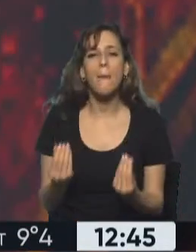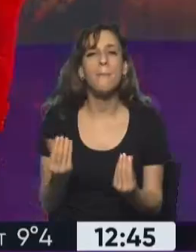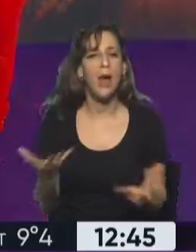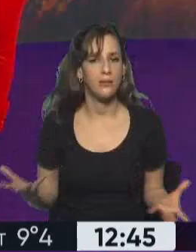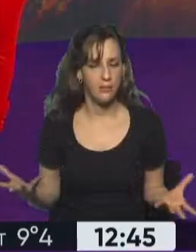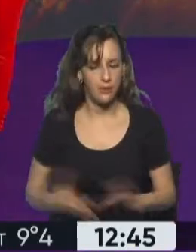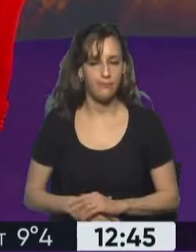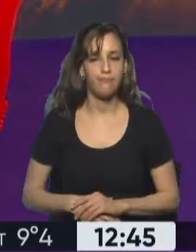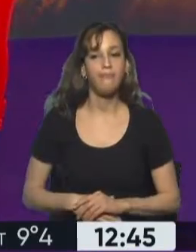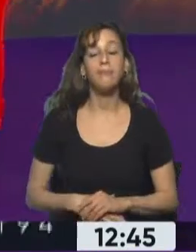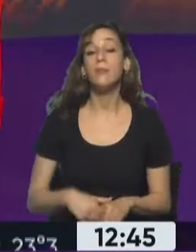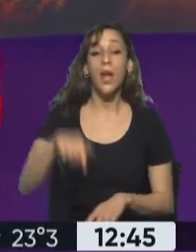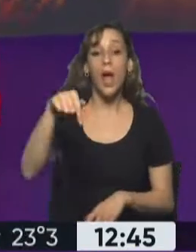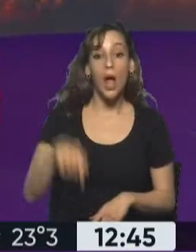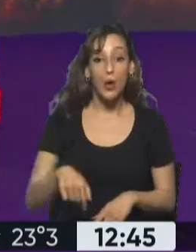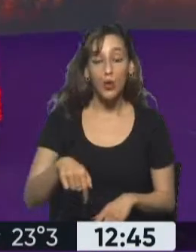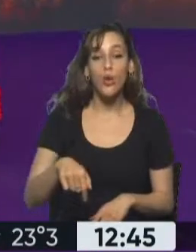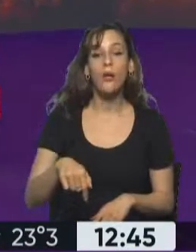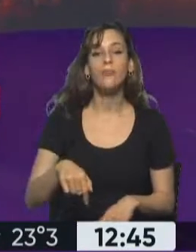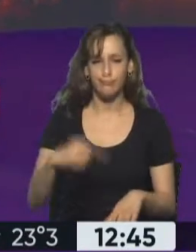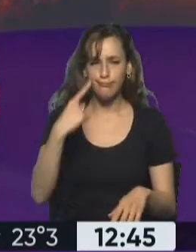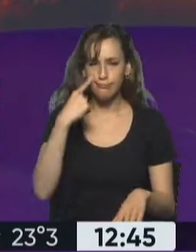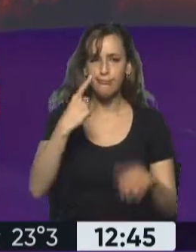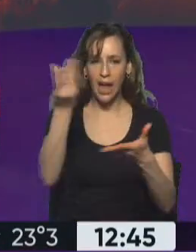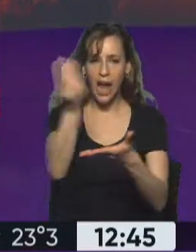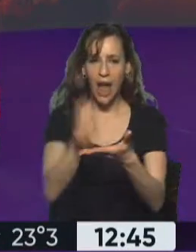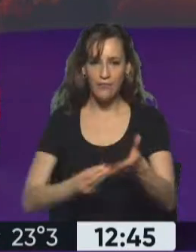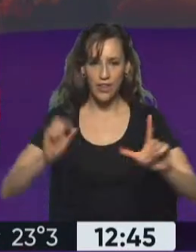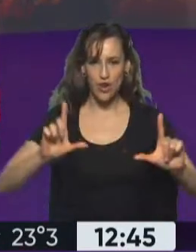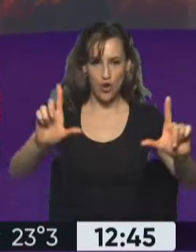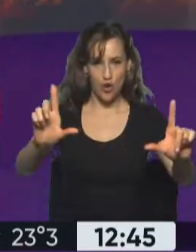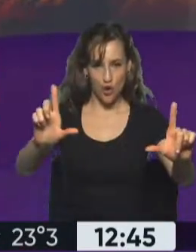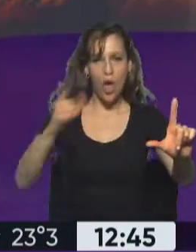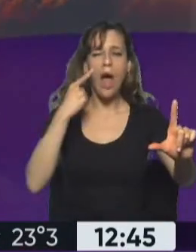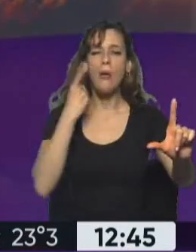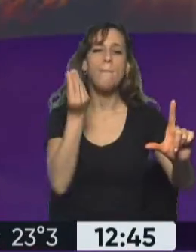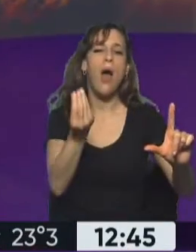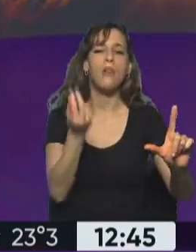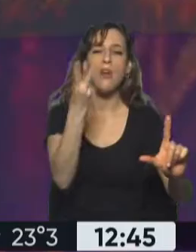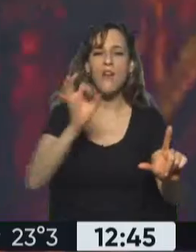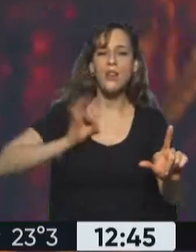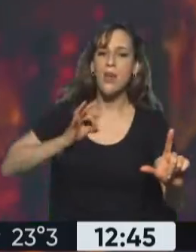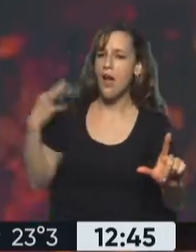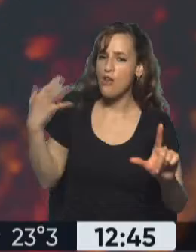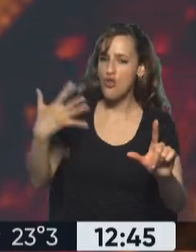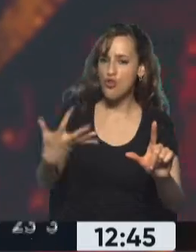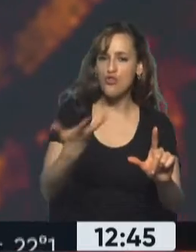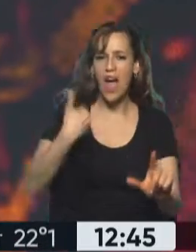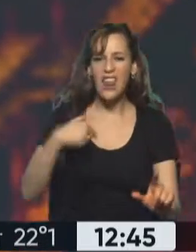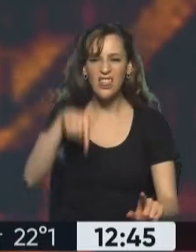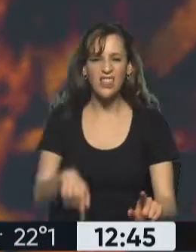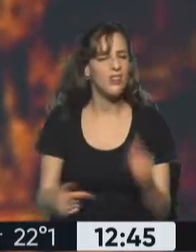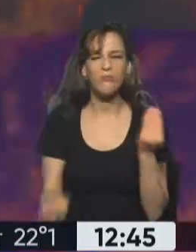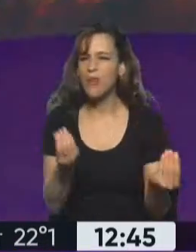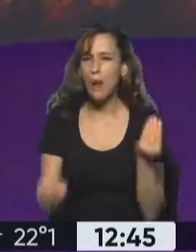capital-trabajo. Vamos a ir ahora a qué es lo que viene pasando con la inflación en los últimos 20 años en la Argentina. Para tener un poco de